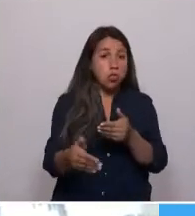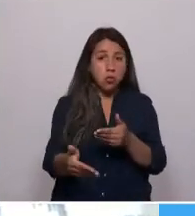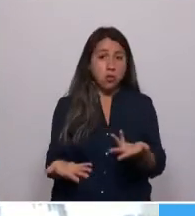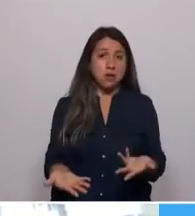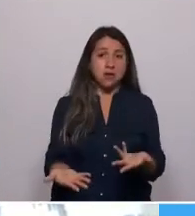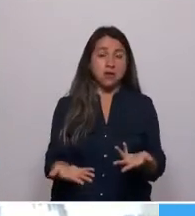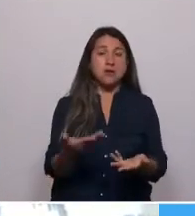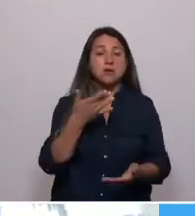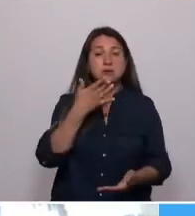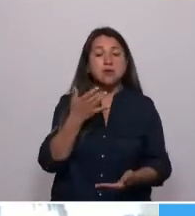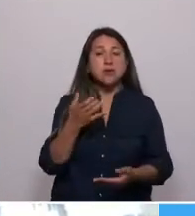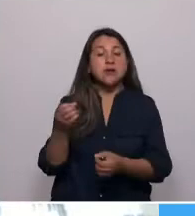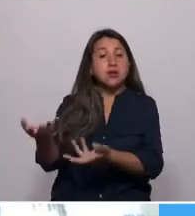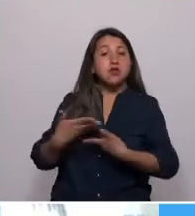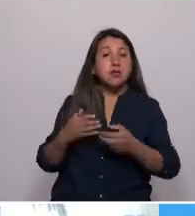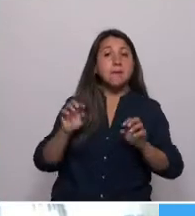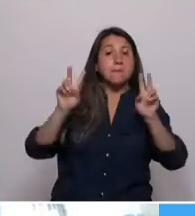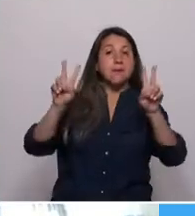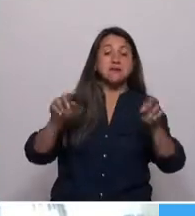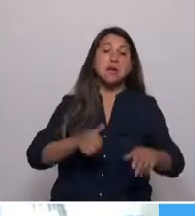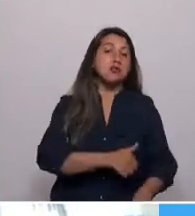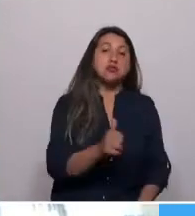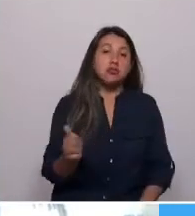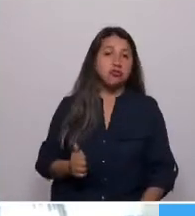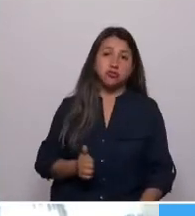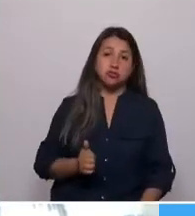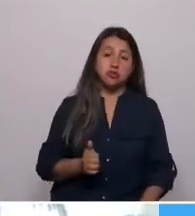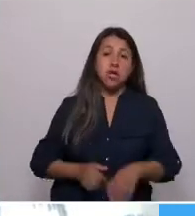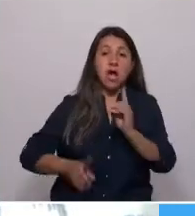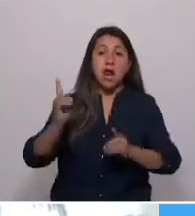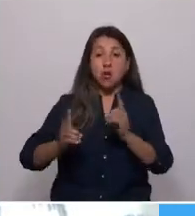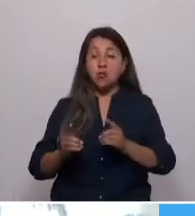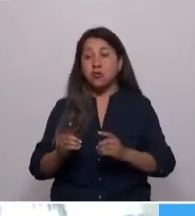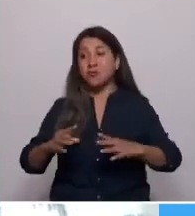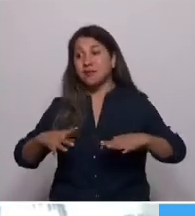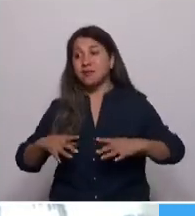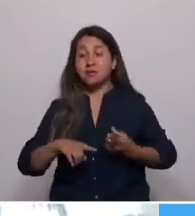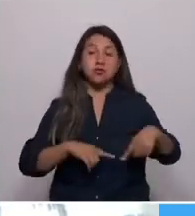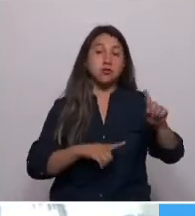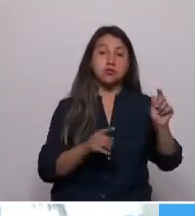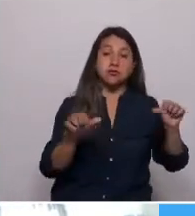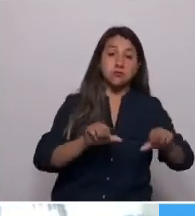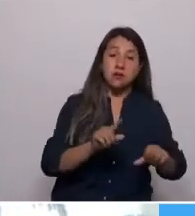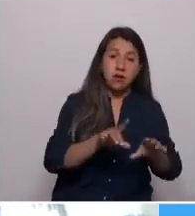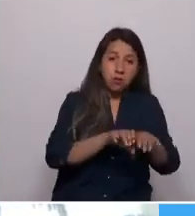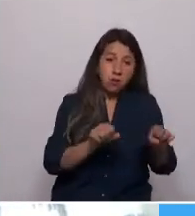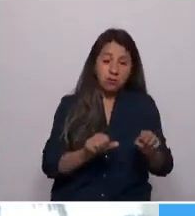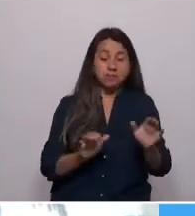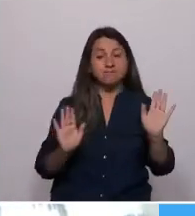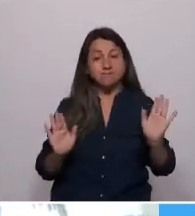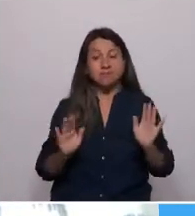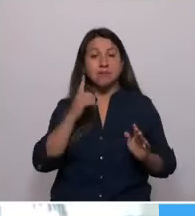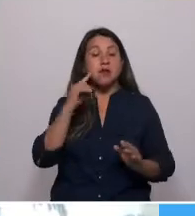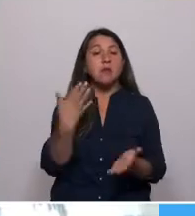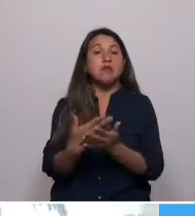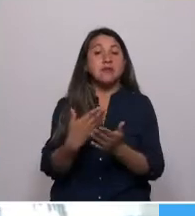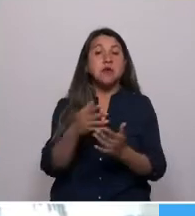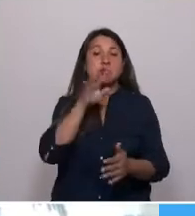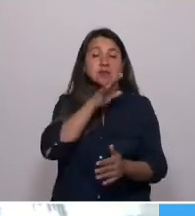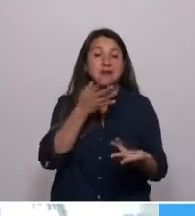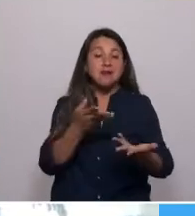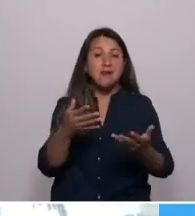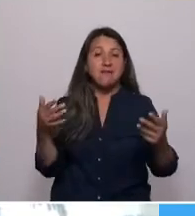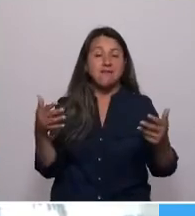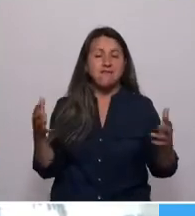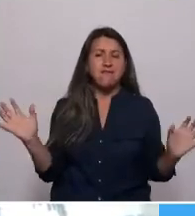traigan paz a todos los rincones de chile a través de la violencia la violencia nunca va a ser la